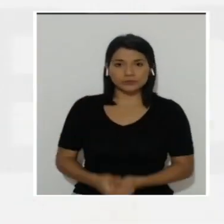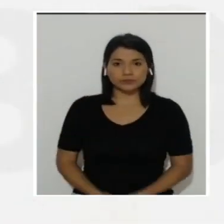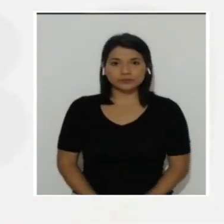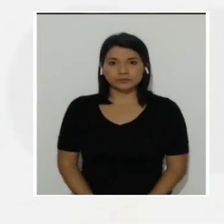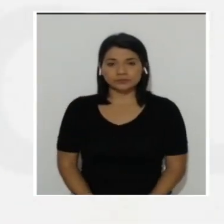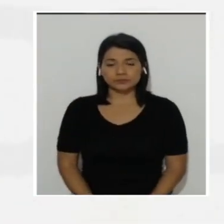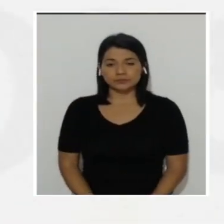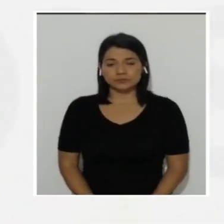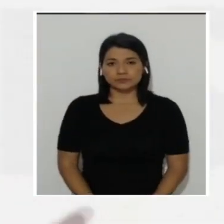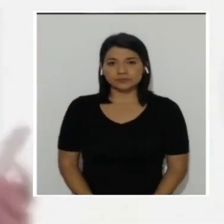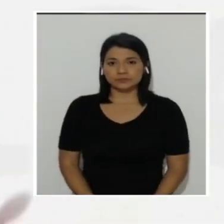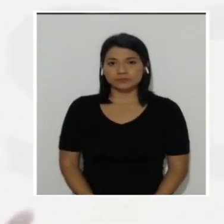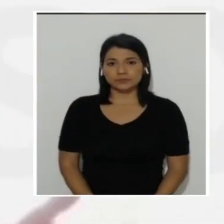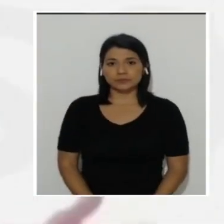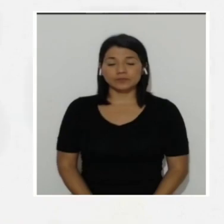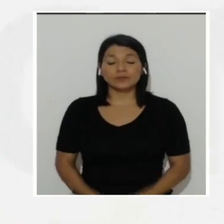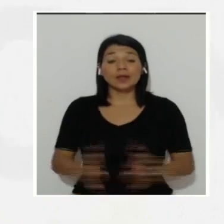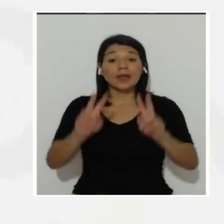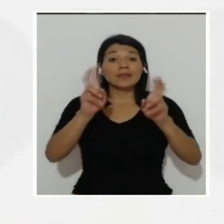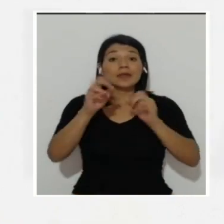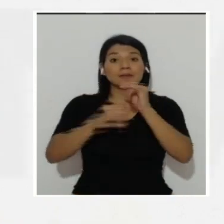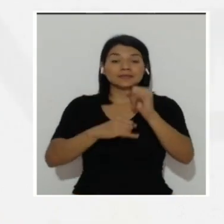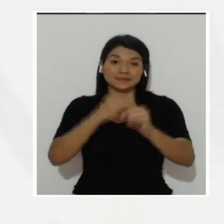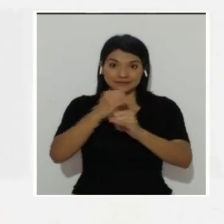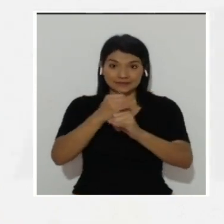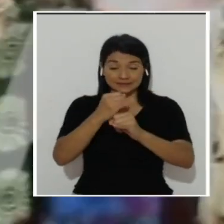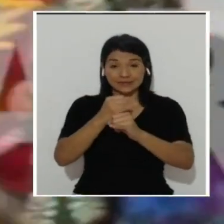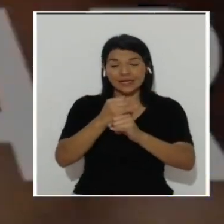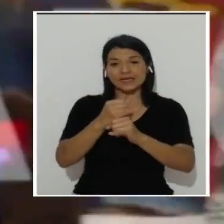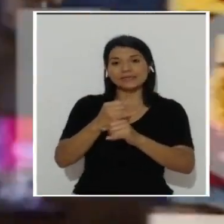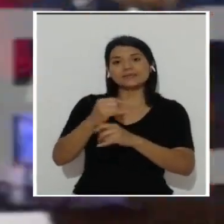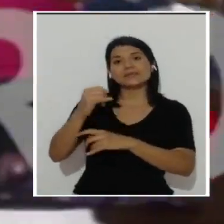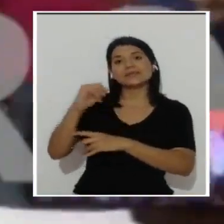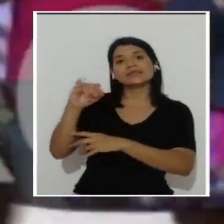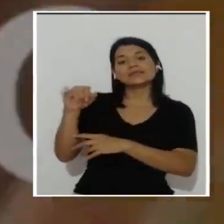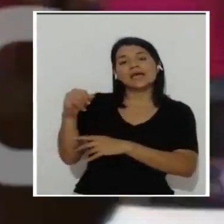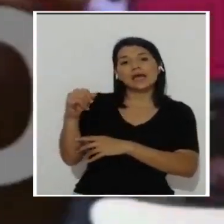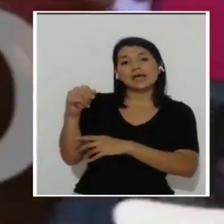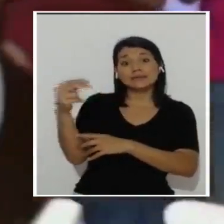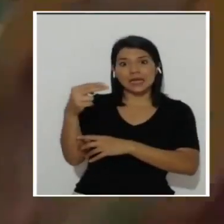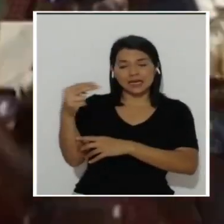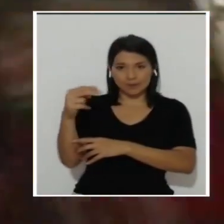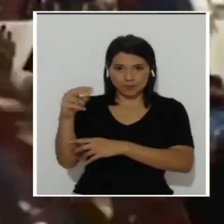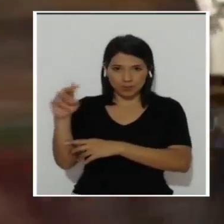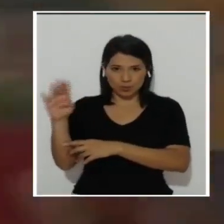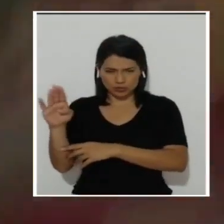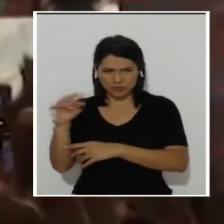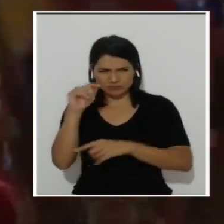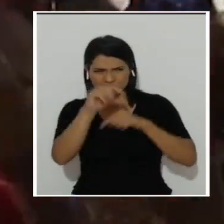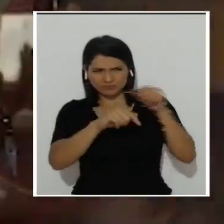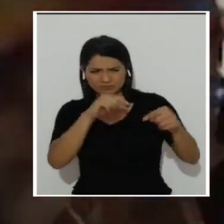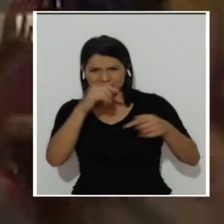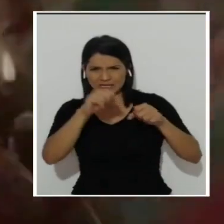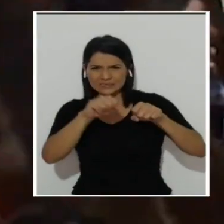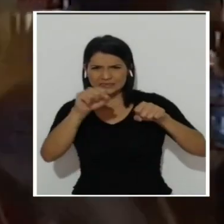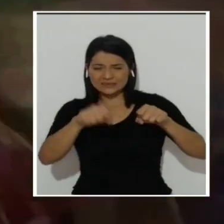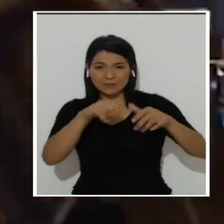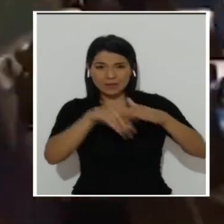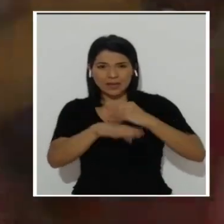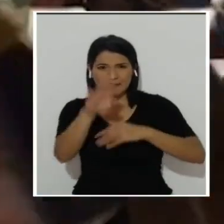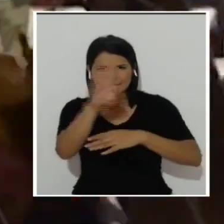En el mundo, Jair Bolsonaro cuestionó el sistema electoral en Brasil, señalando poca transparencia para las